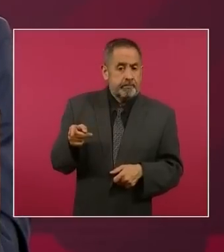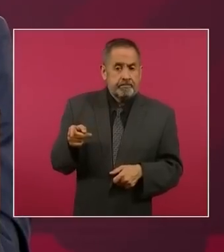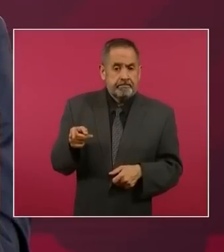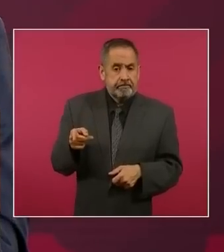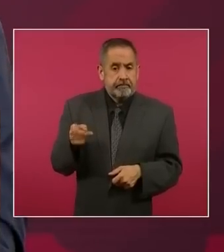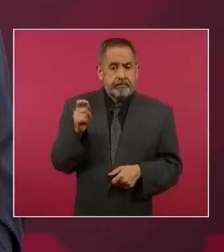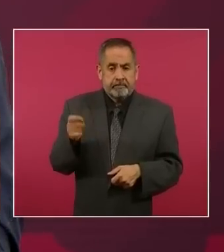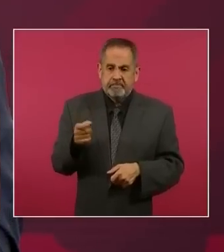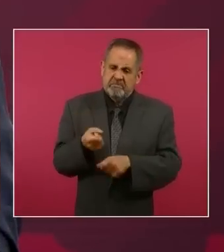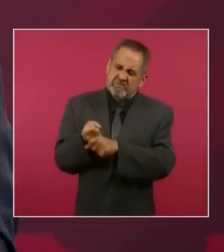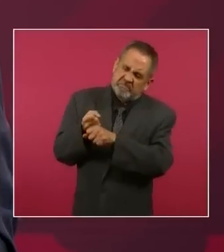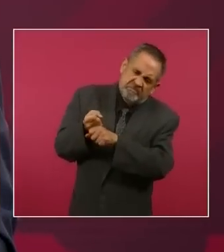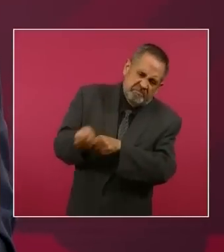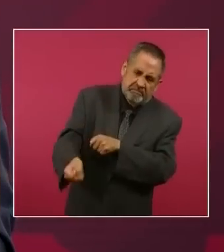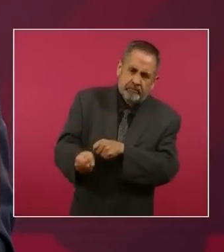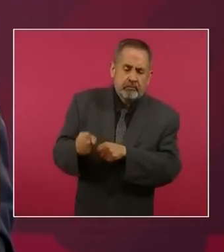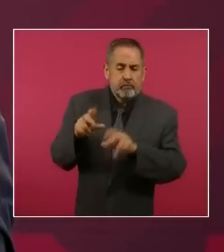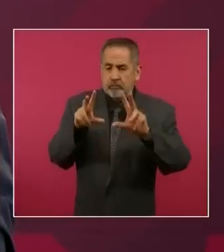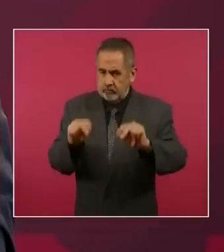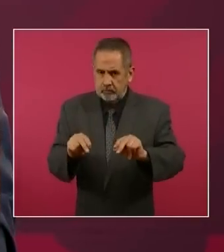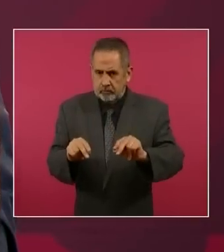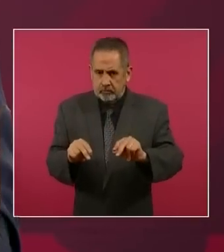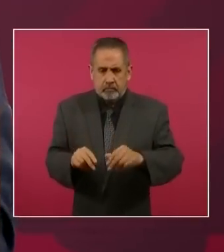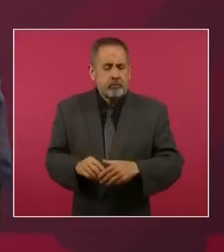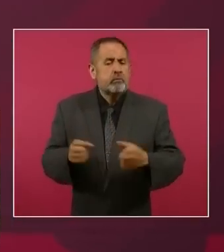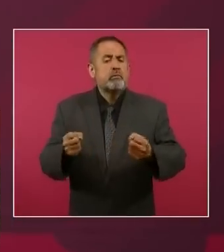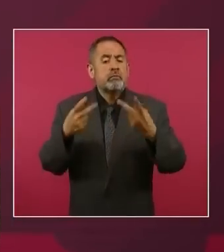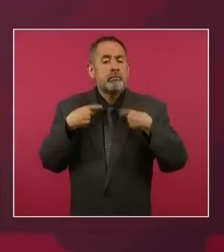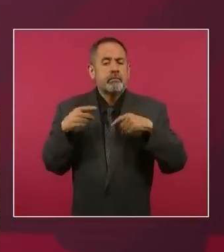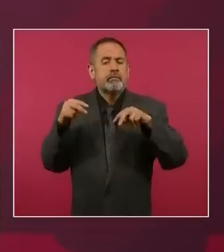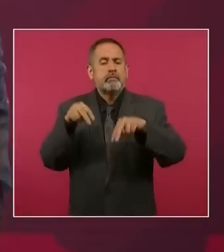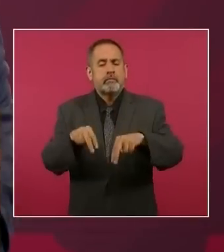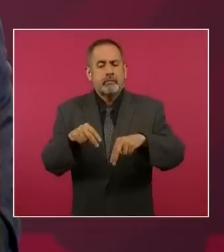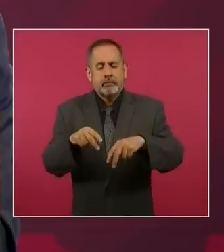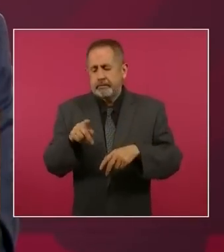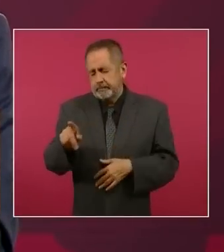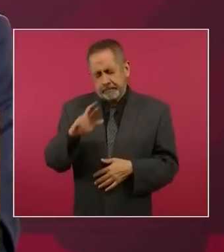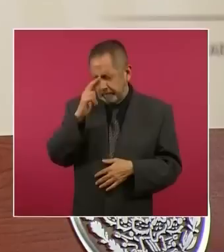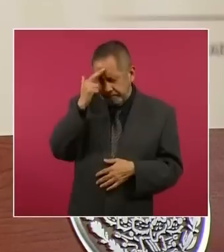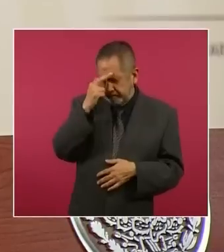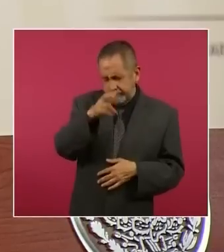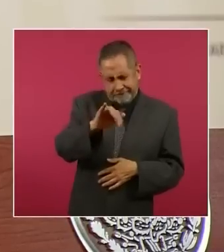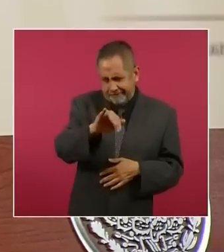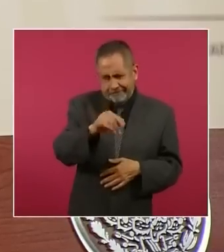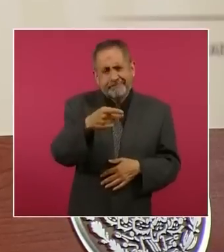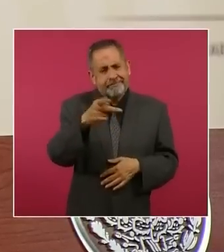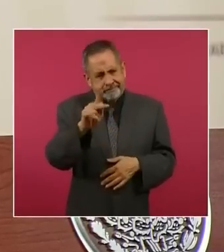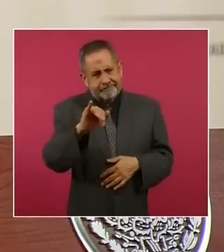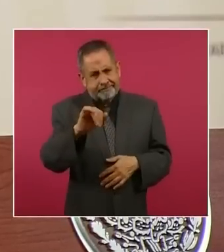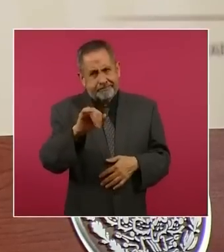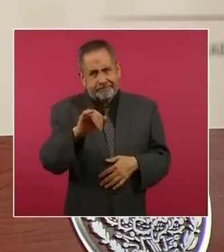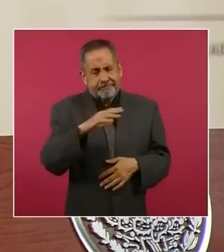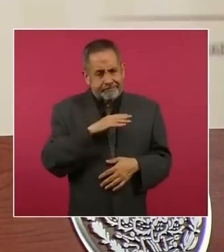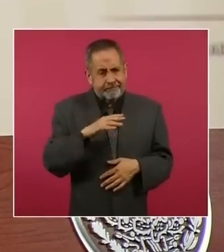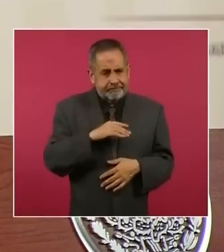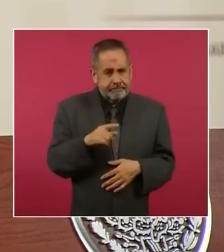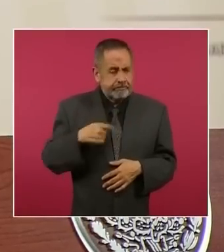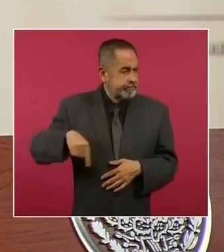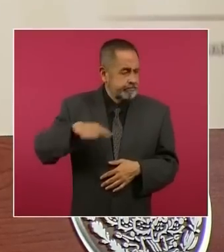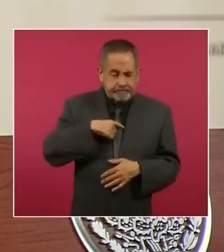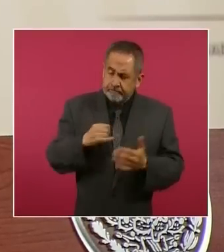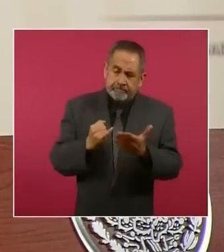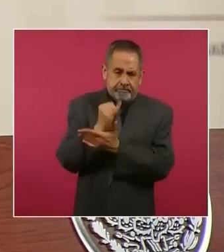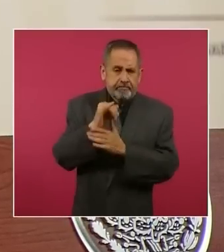la fuerza Cuántos elementos estarían No tengo idea pero sí este decidimos